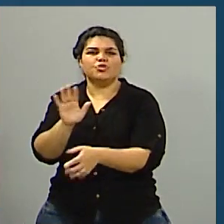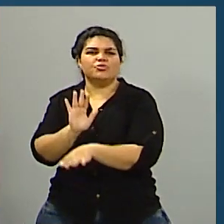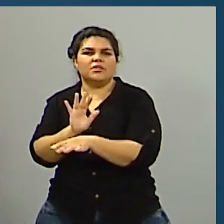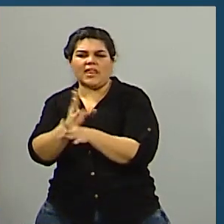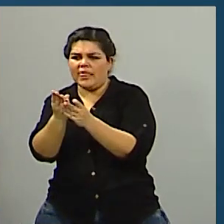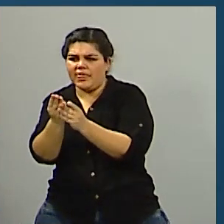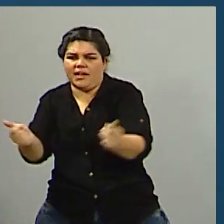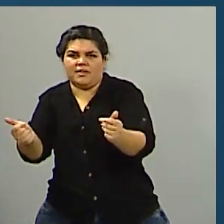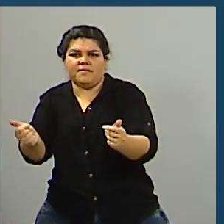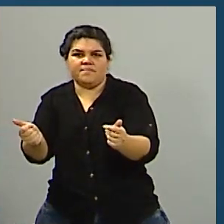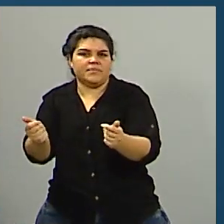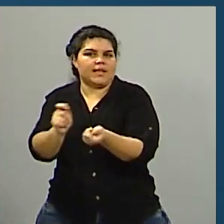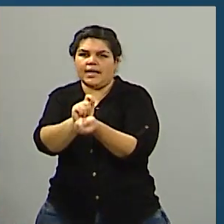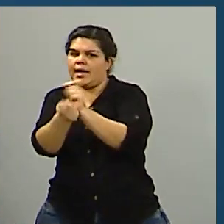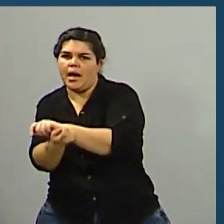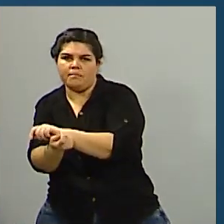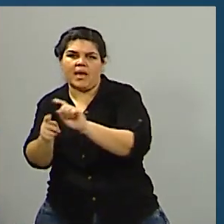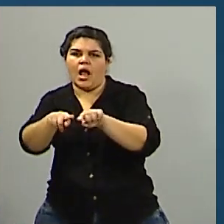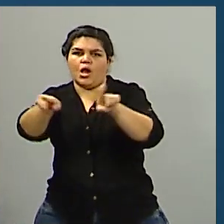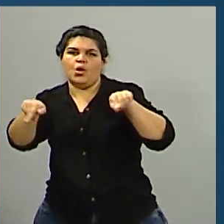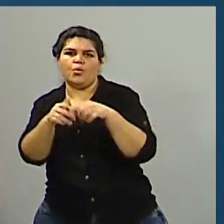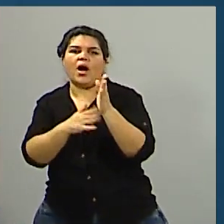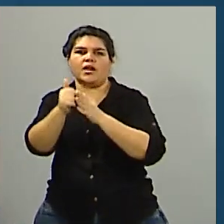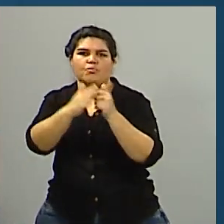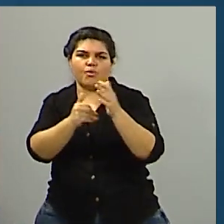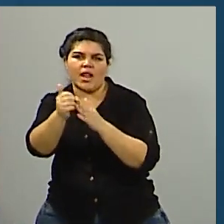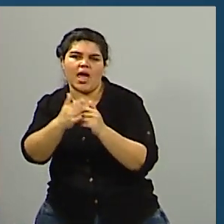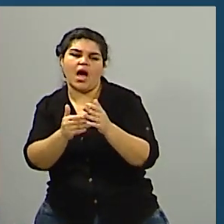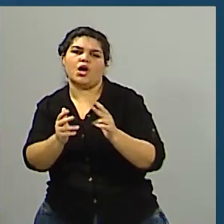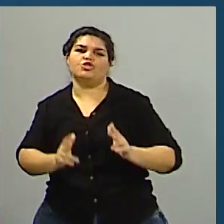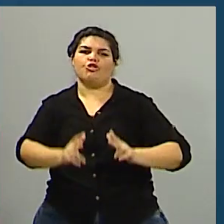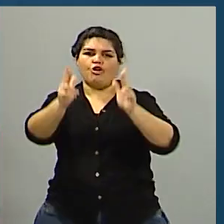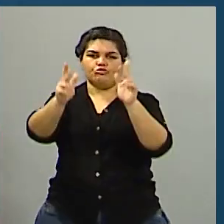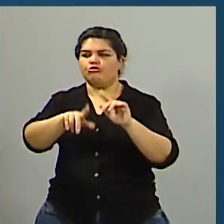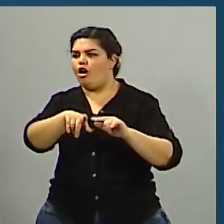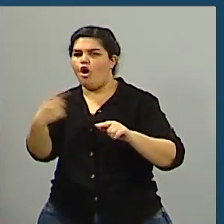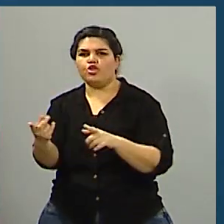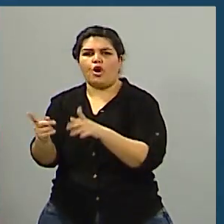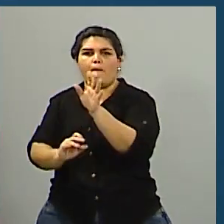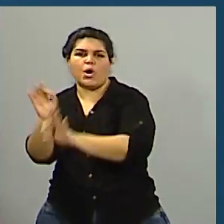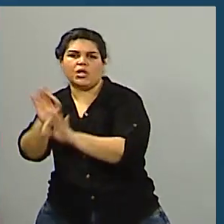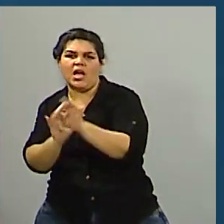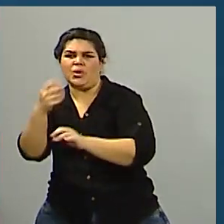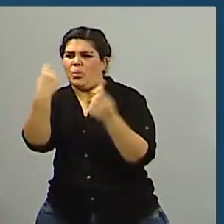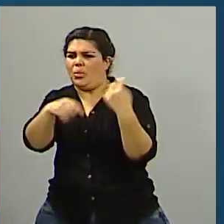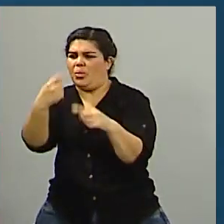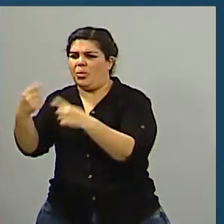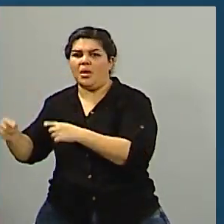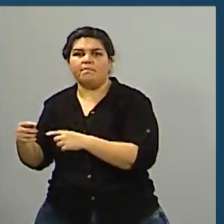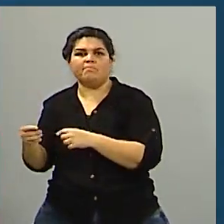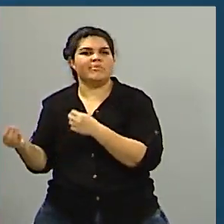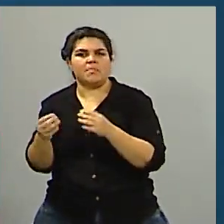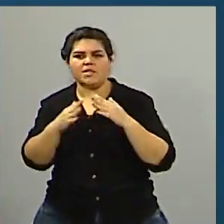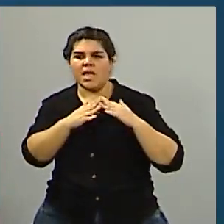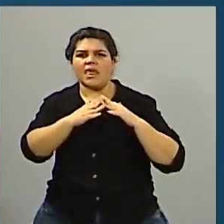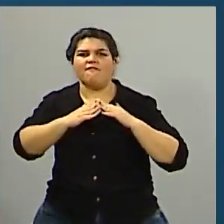sido sustituido por proyectos inmobiliarios o proyectos de otro tipo de economías. Pero la gente que venía ya en ese éxodo rural, yo